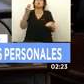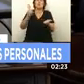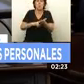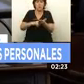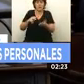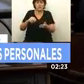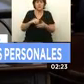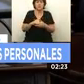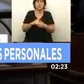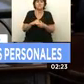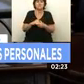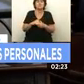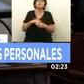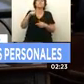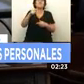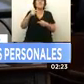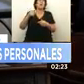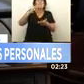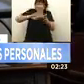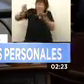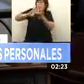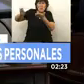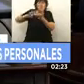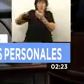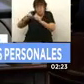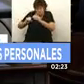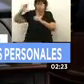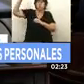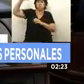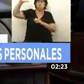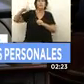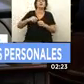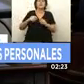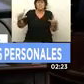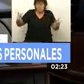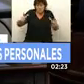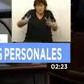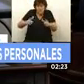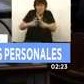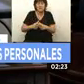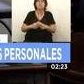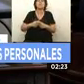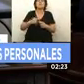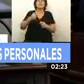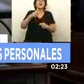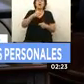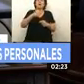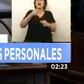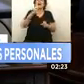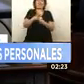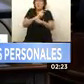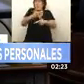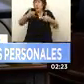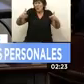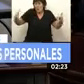tributaria con mayor endeudamiento con recesión con desocupación de dos dígitos